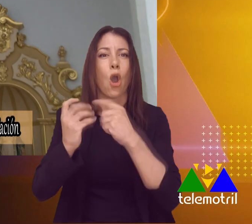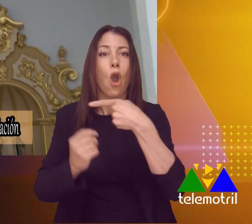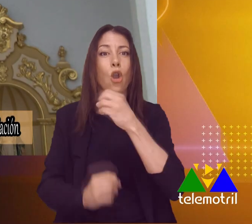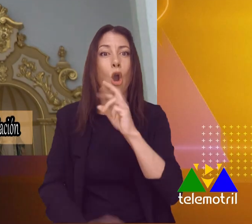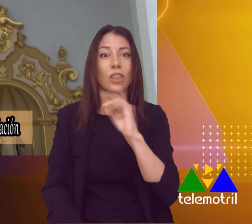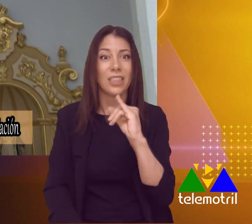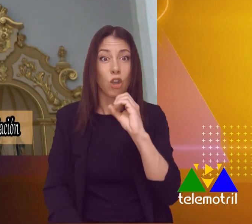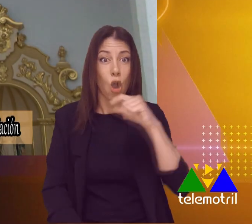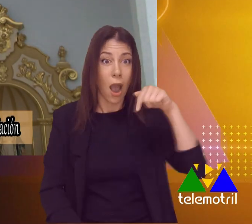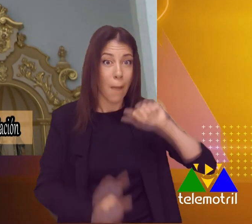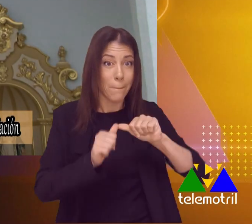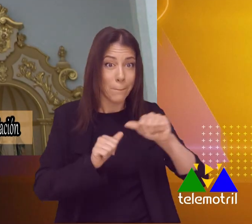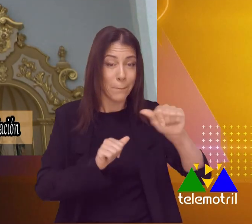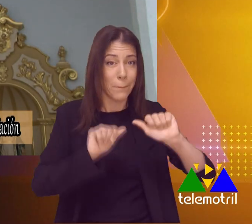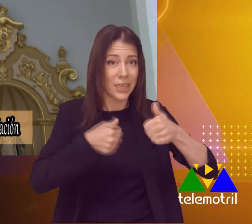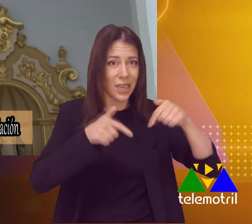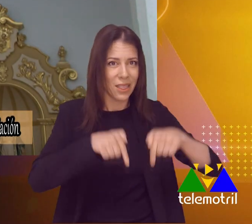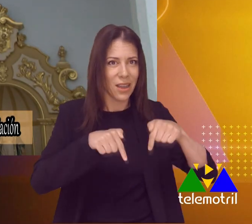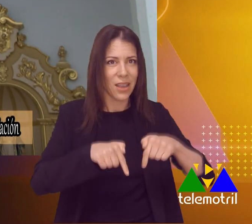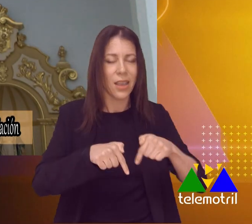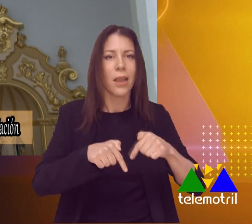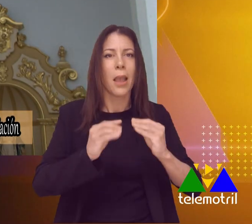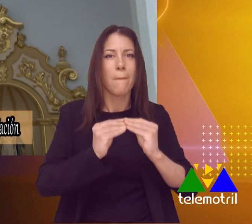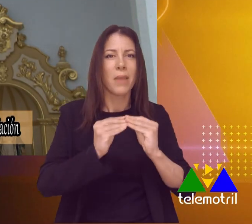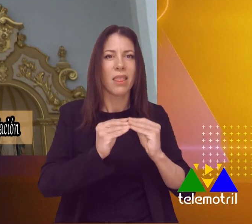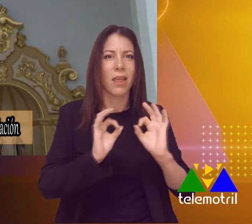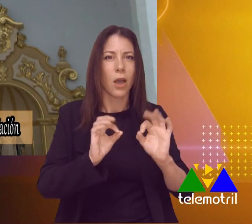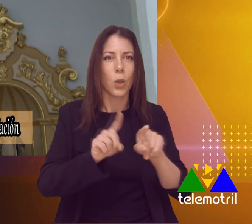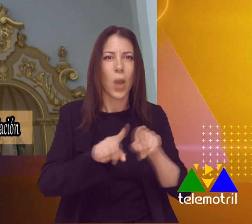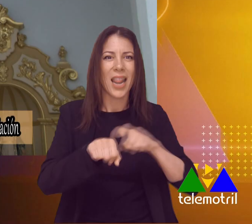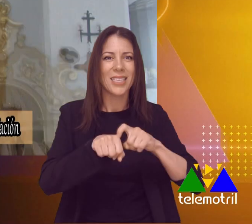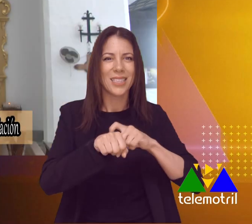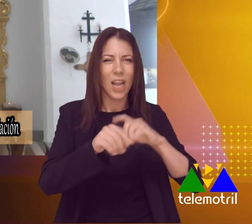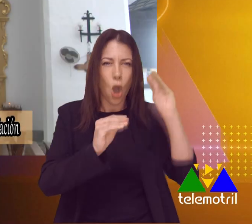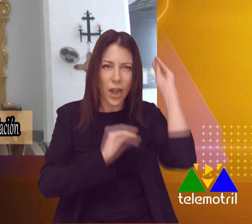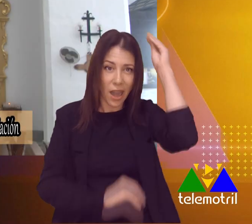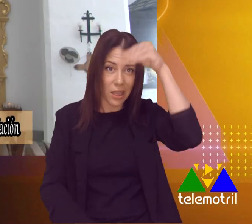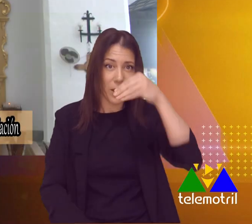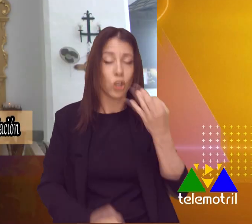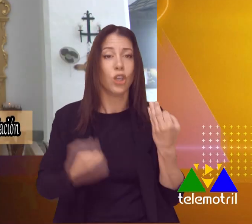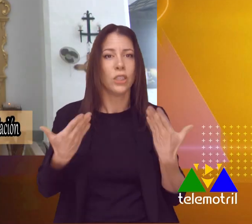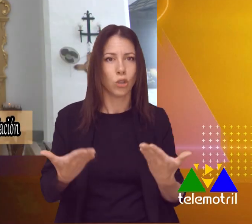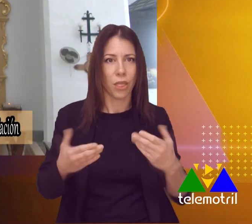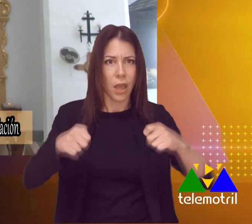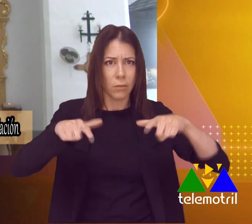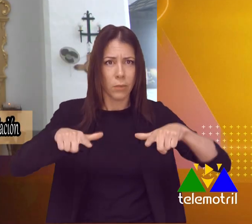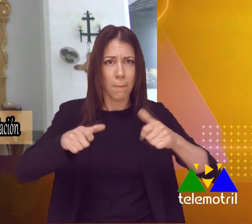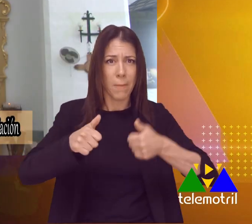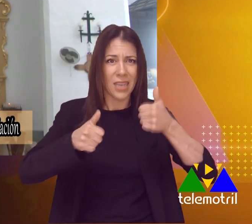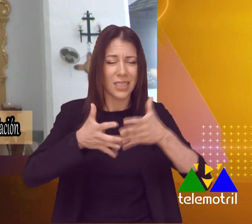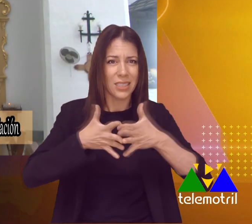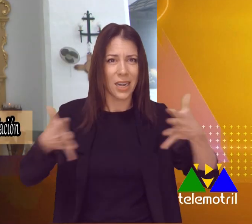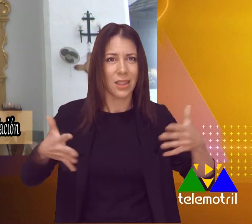renacimiento. Y lo hace pues con una nave de crucero rectangular, más grande, más